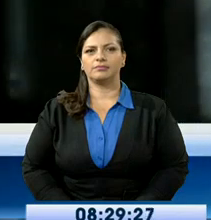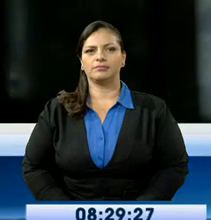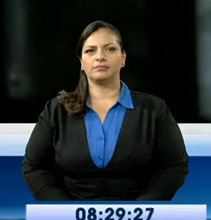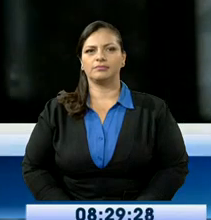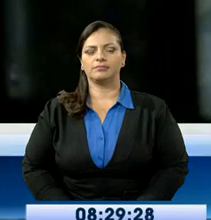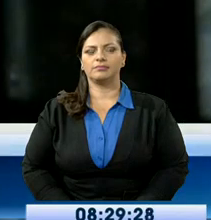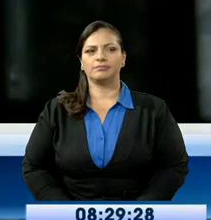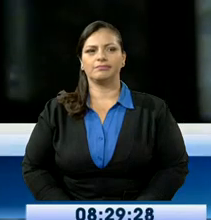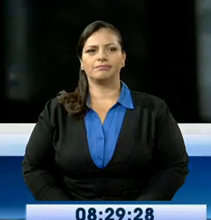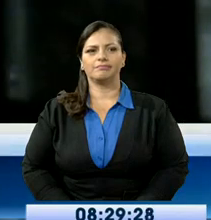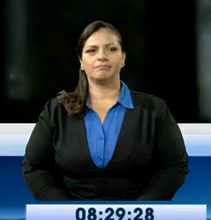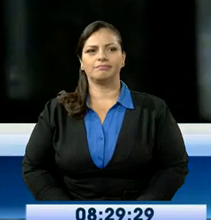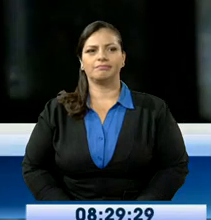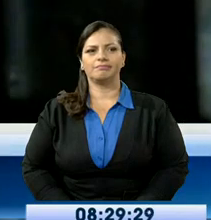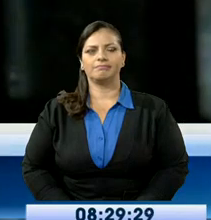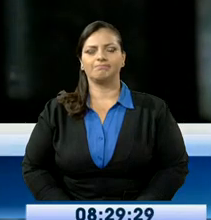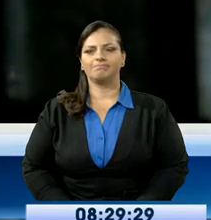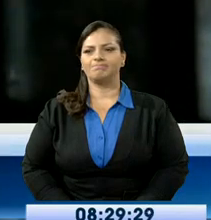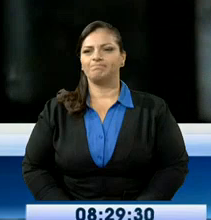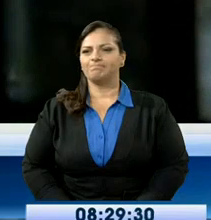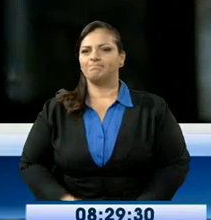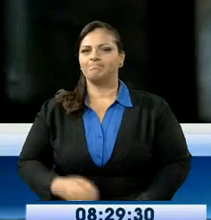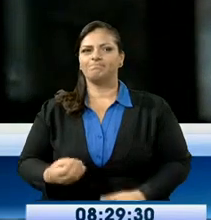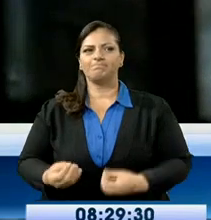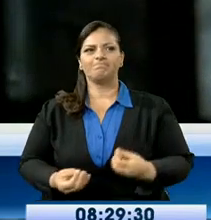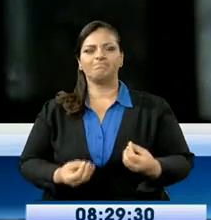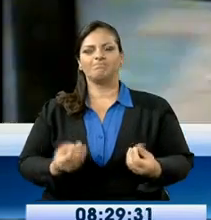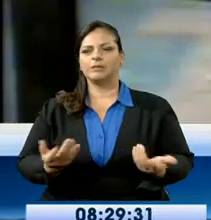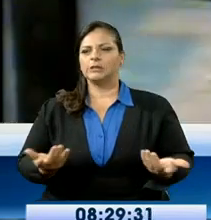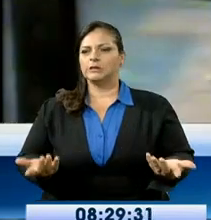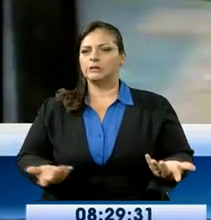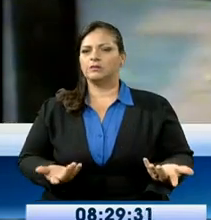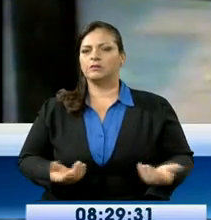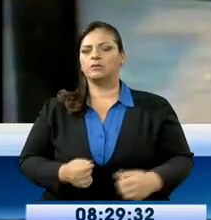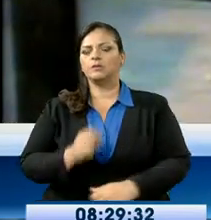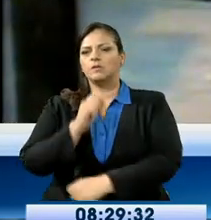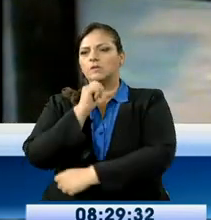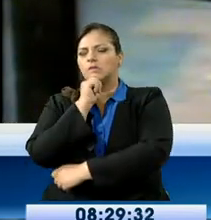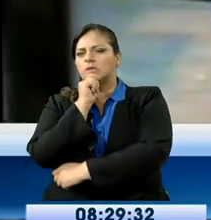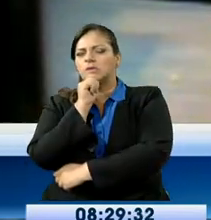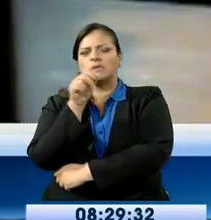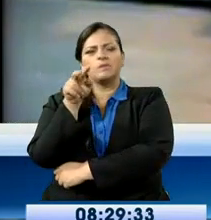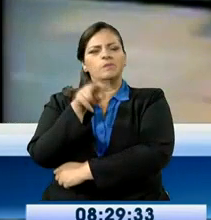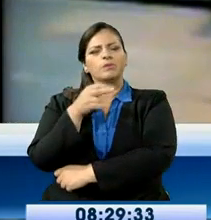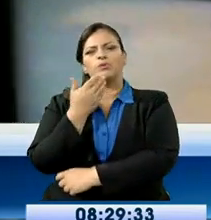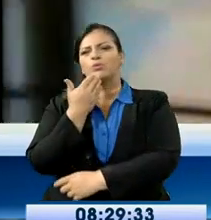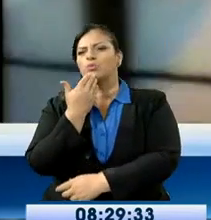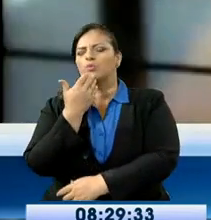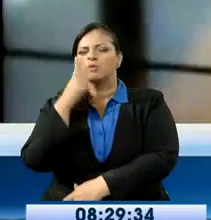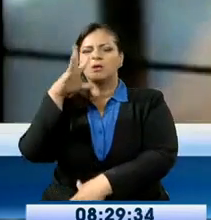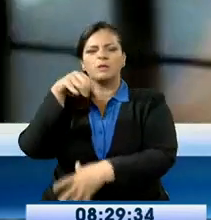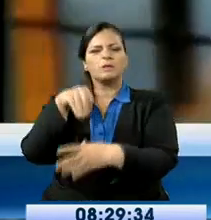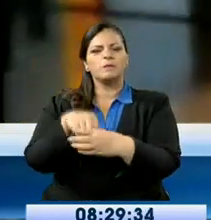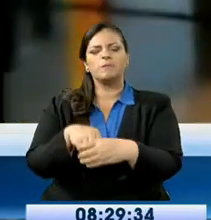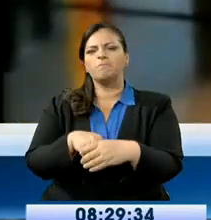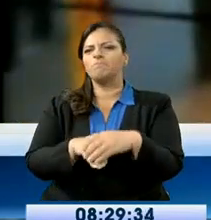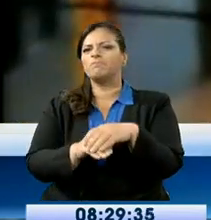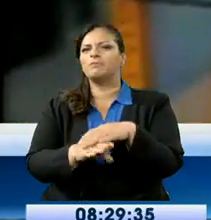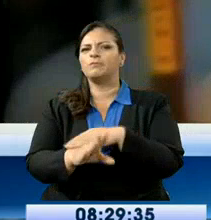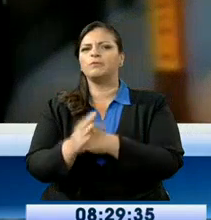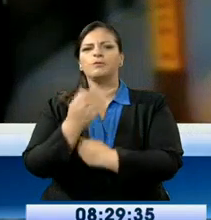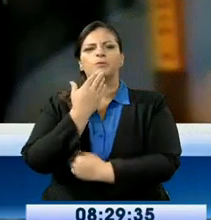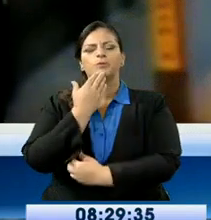Las cosas no concluyen ahí, pues también se divisa al individuo que primero analiza la situación, observa